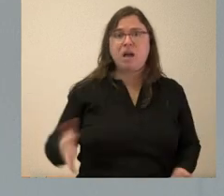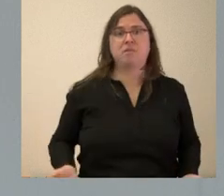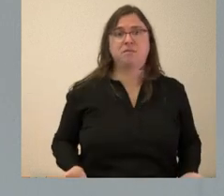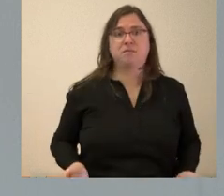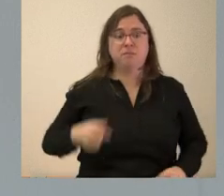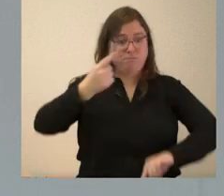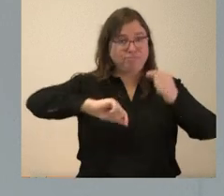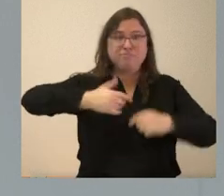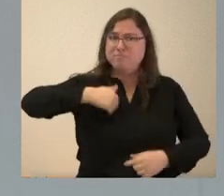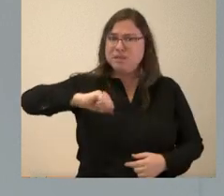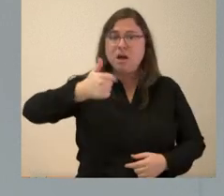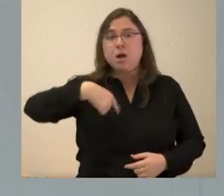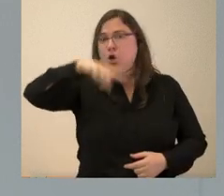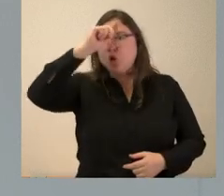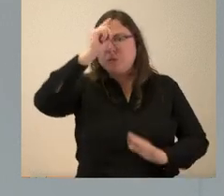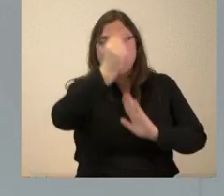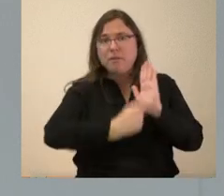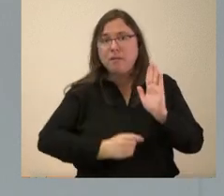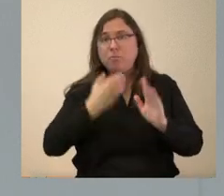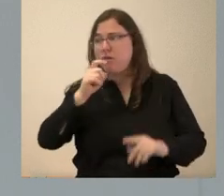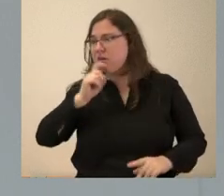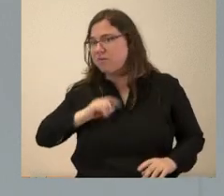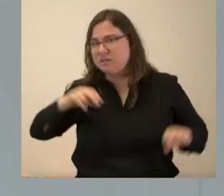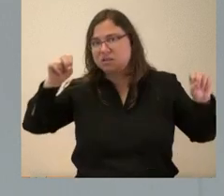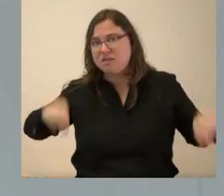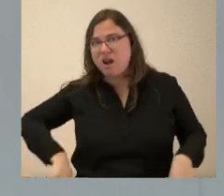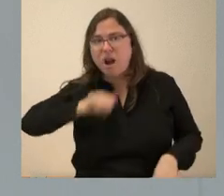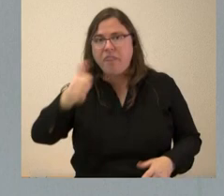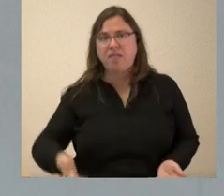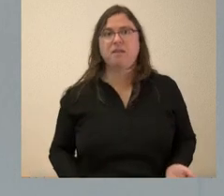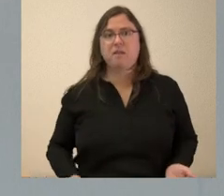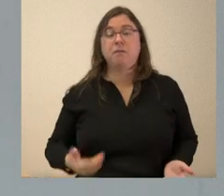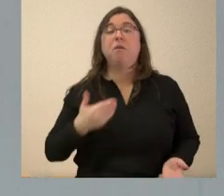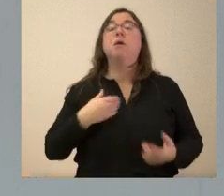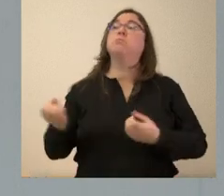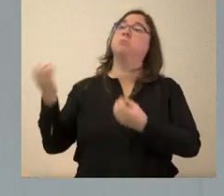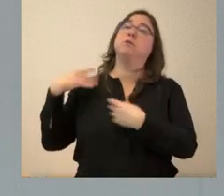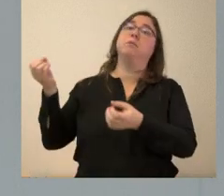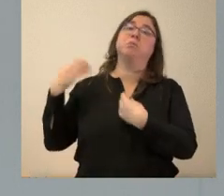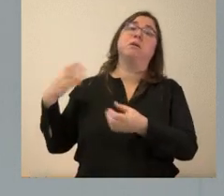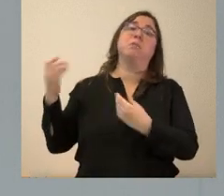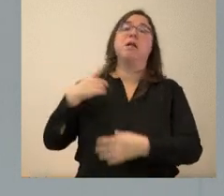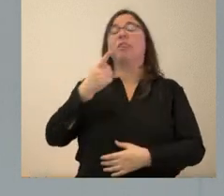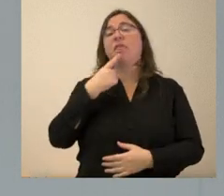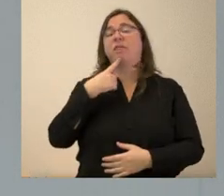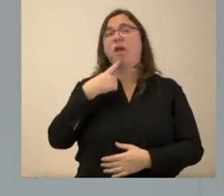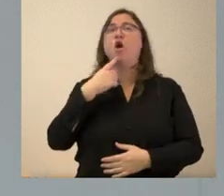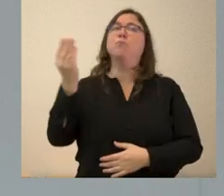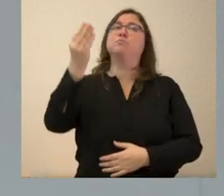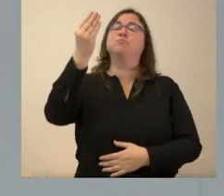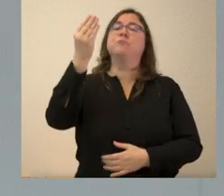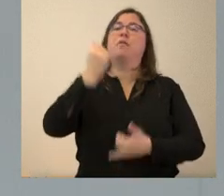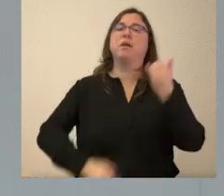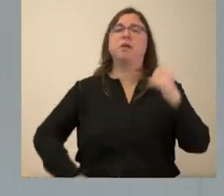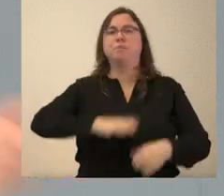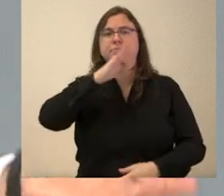presupuesto no contemplamos esta medida porque no se nos había informado sobre la misma todo lo contrario si nos informaba en el sentido contrario son muchas de